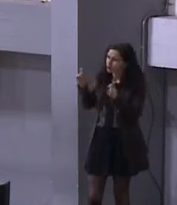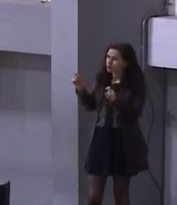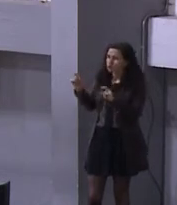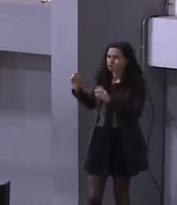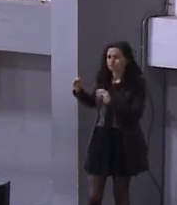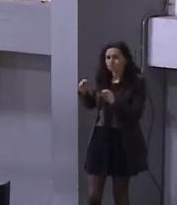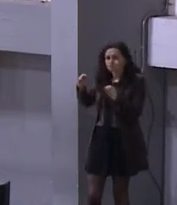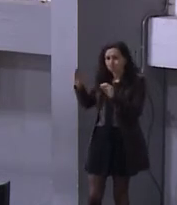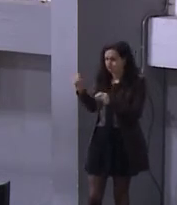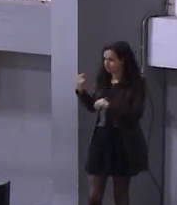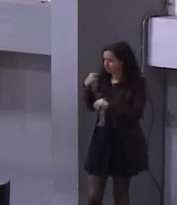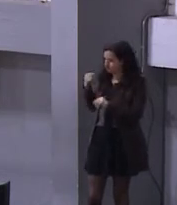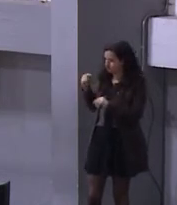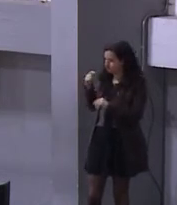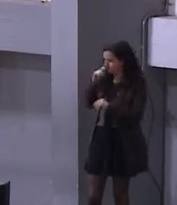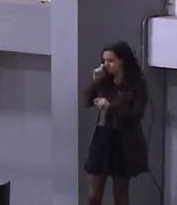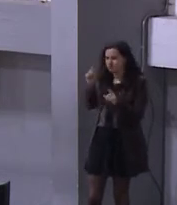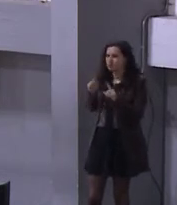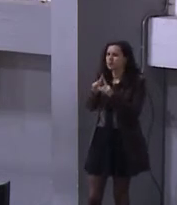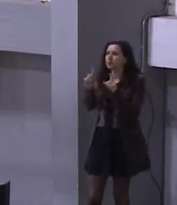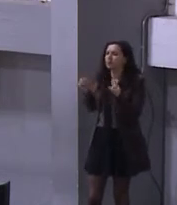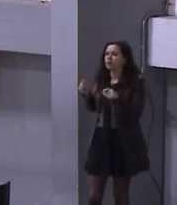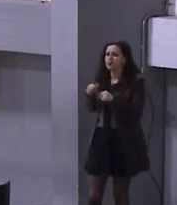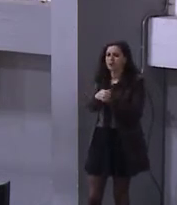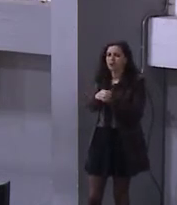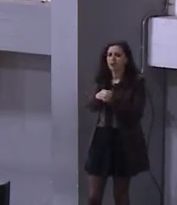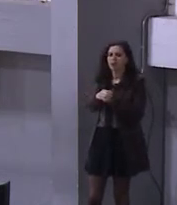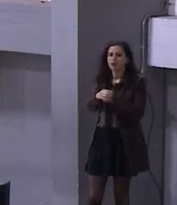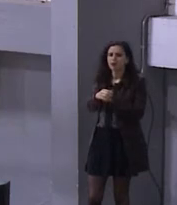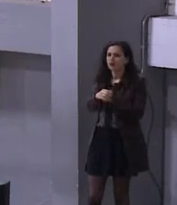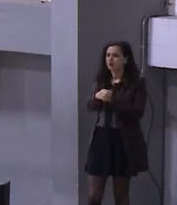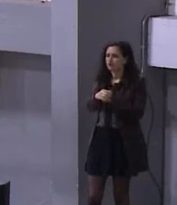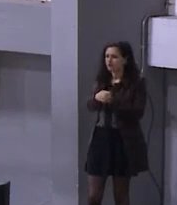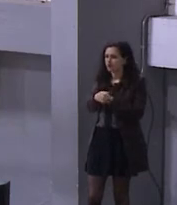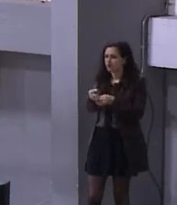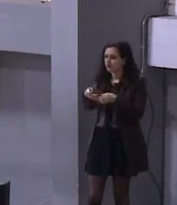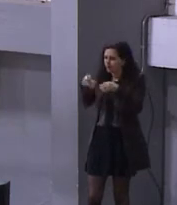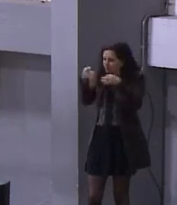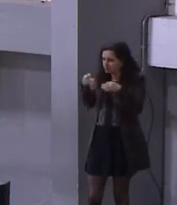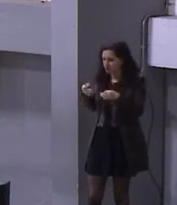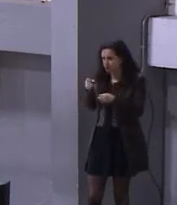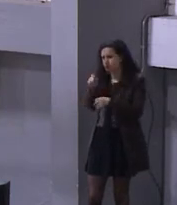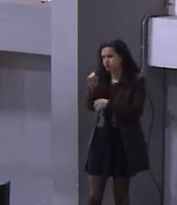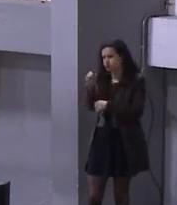los últimos días, que es el tema de la formalización docente.